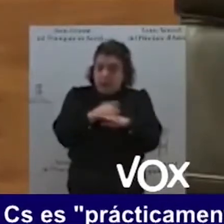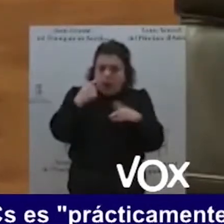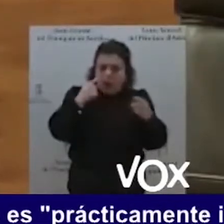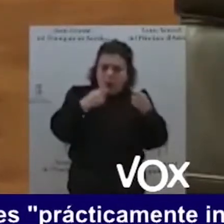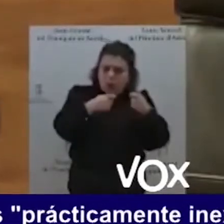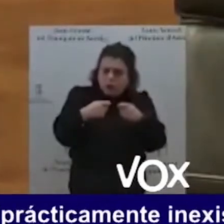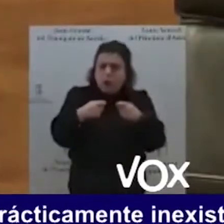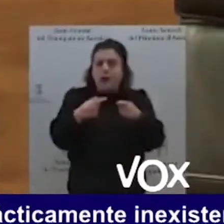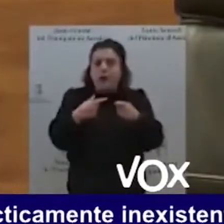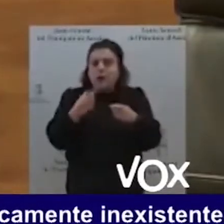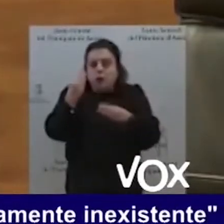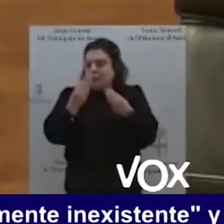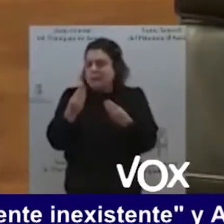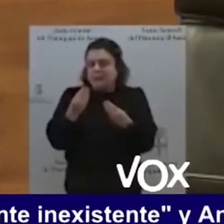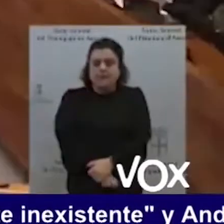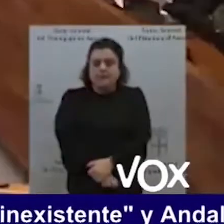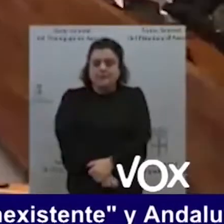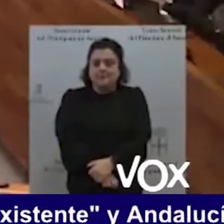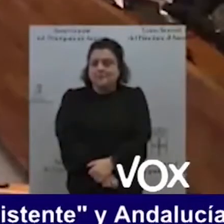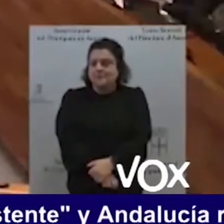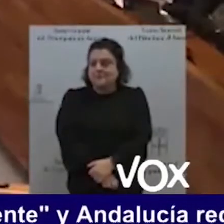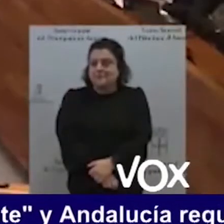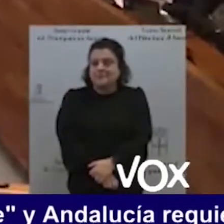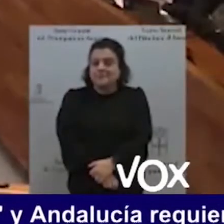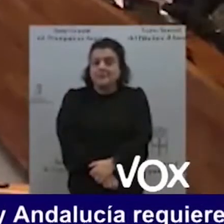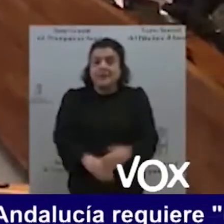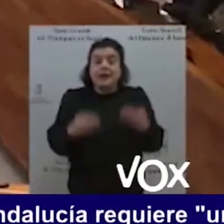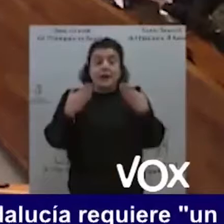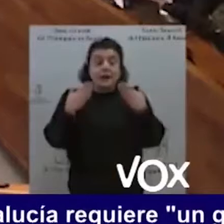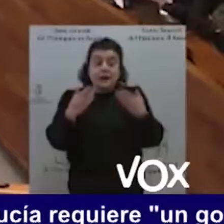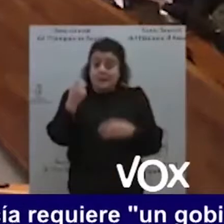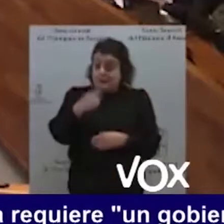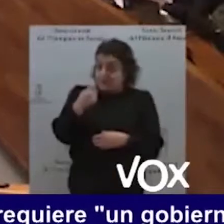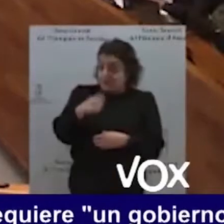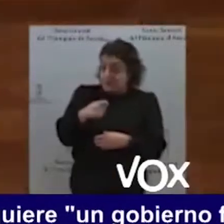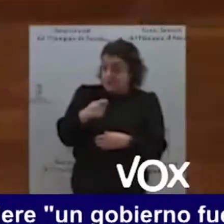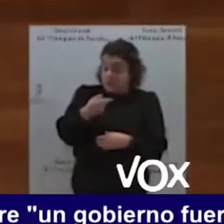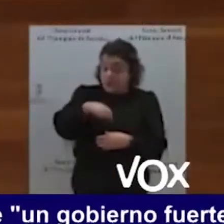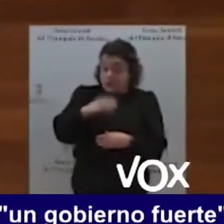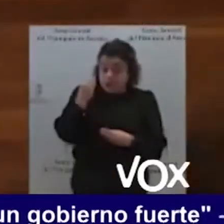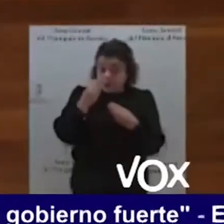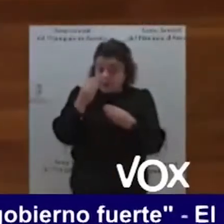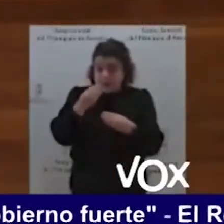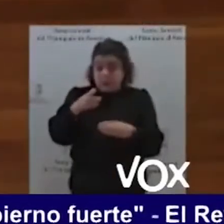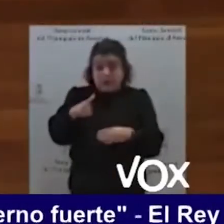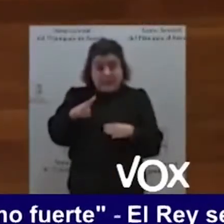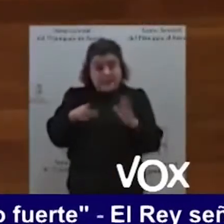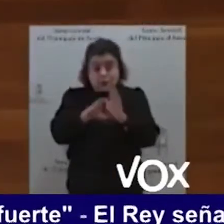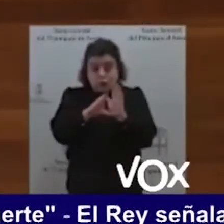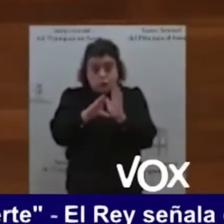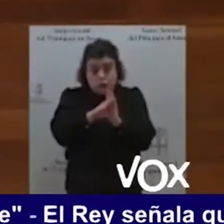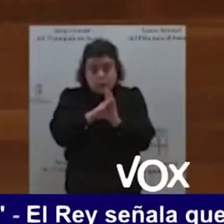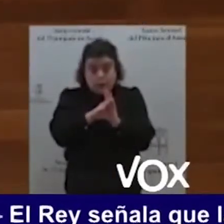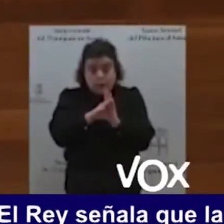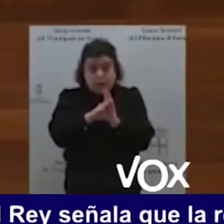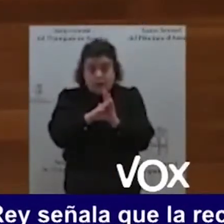a comprender la intervención de la consejera. Consideramos que se ha vulnerado el derecho constitucional a ejercer la función pública en igualdad de